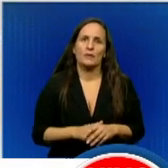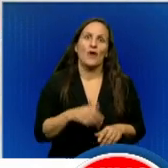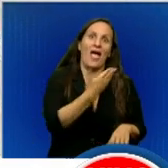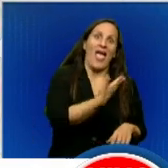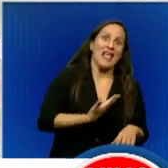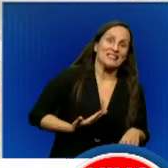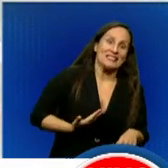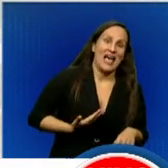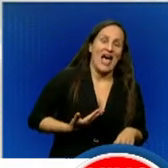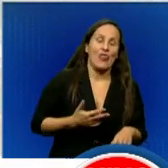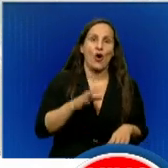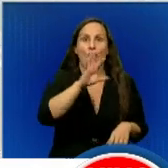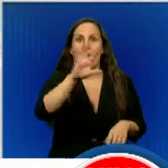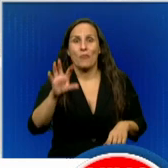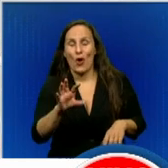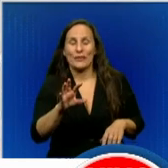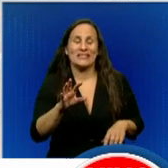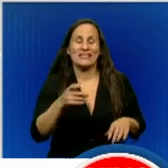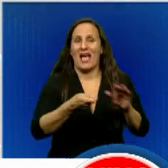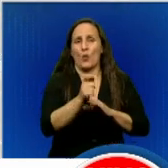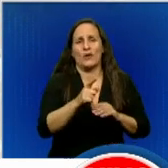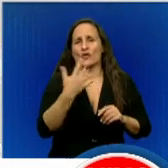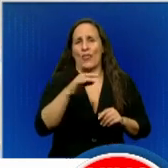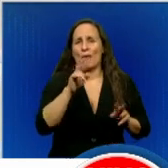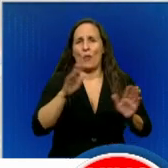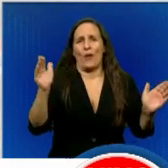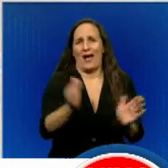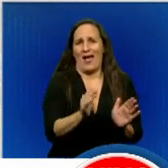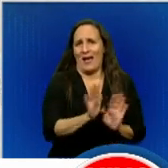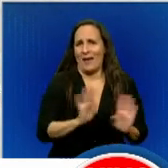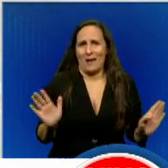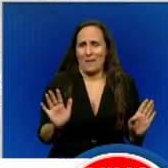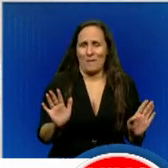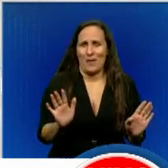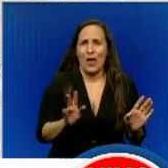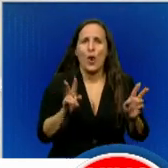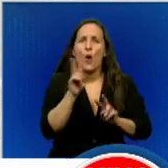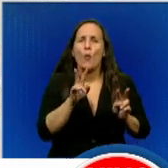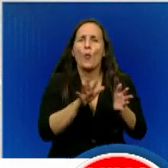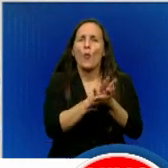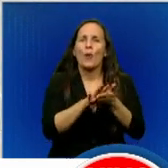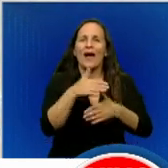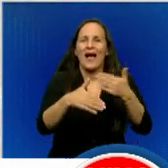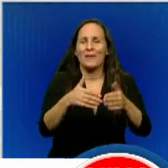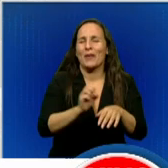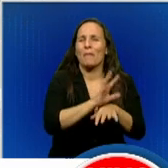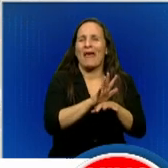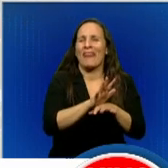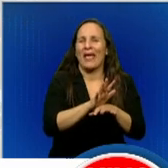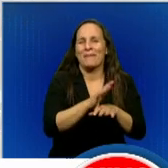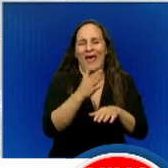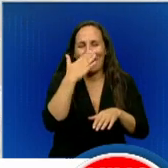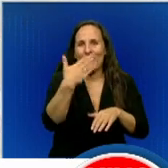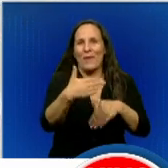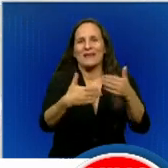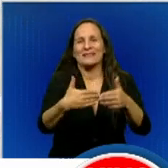estado nacional y las jurisdicciones provinciales en el marco de un proceso post pandemia en el cual